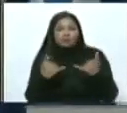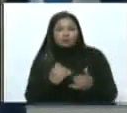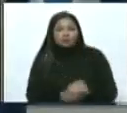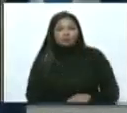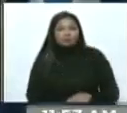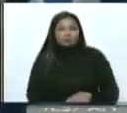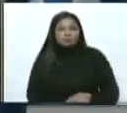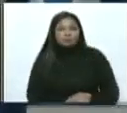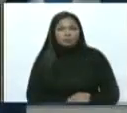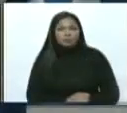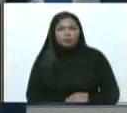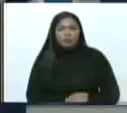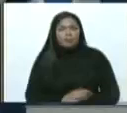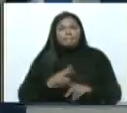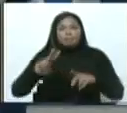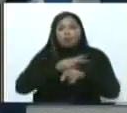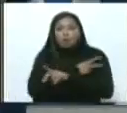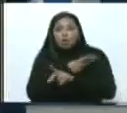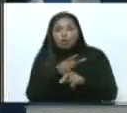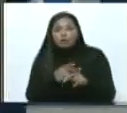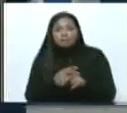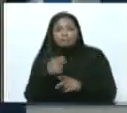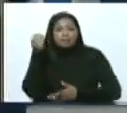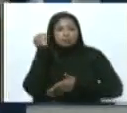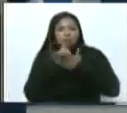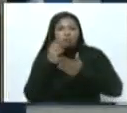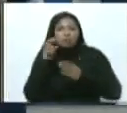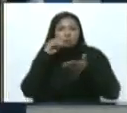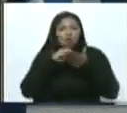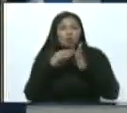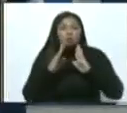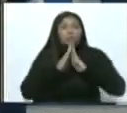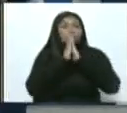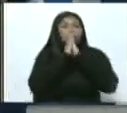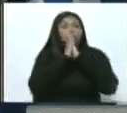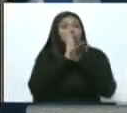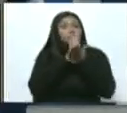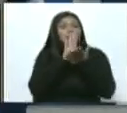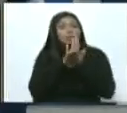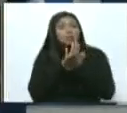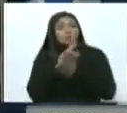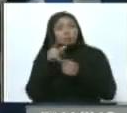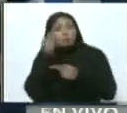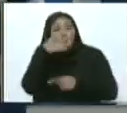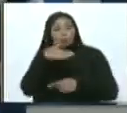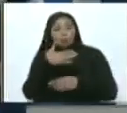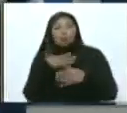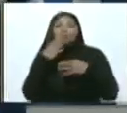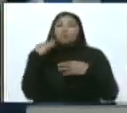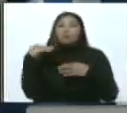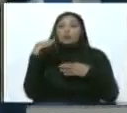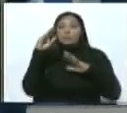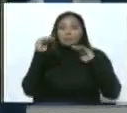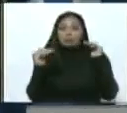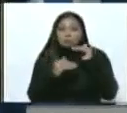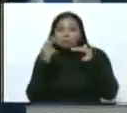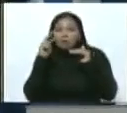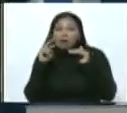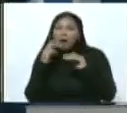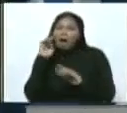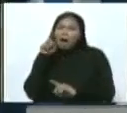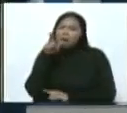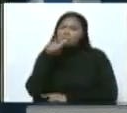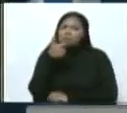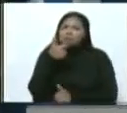criminales, violadores, matones, asesinos, y los ponen como que simpáticos para que la población juvenil y menor de edad diga, oye,